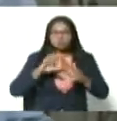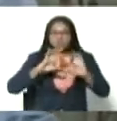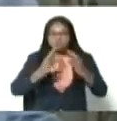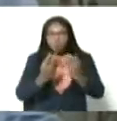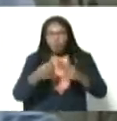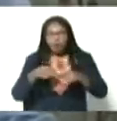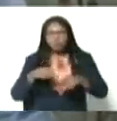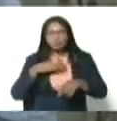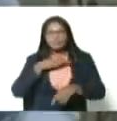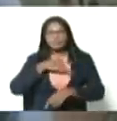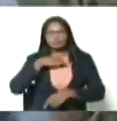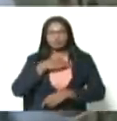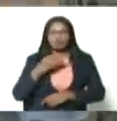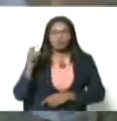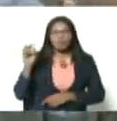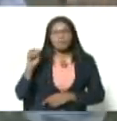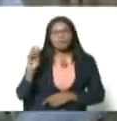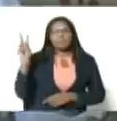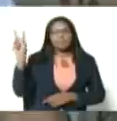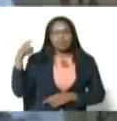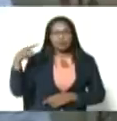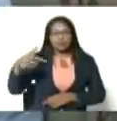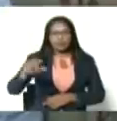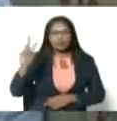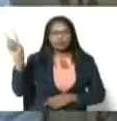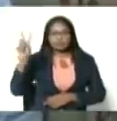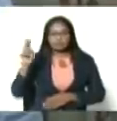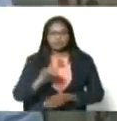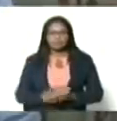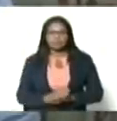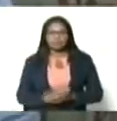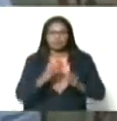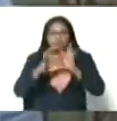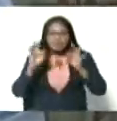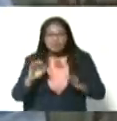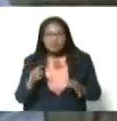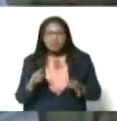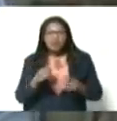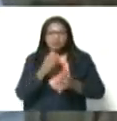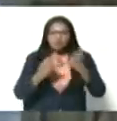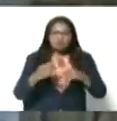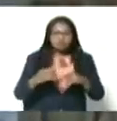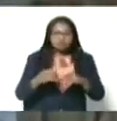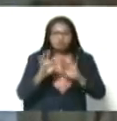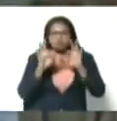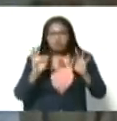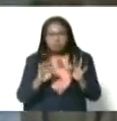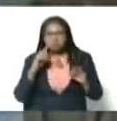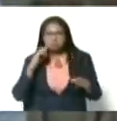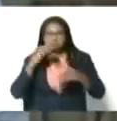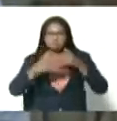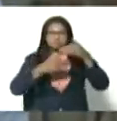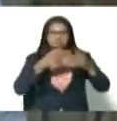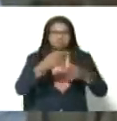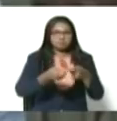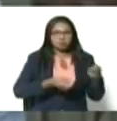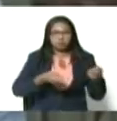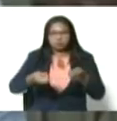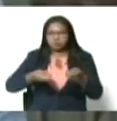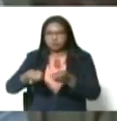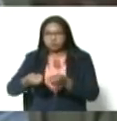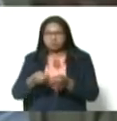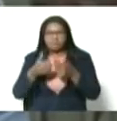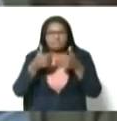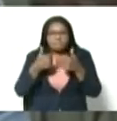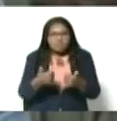Venezuela. Quiero explicarle que esto es un trabajo que se ha llevado durante los últimos tiempos perfectamente coordinado dentro de la